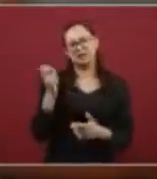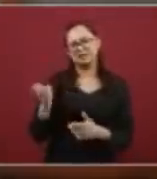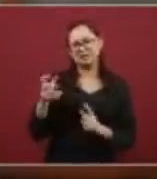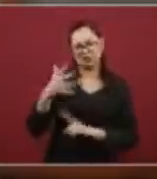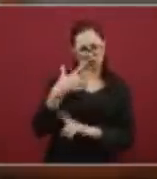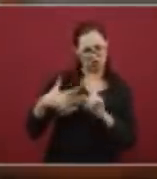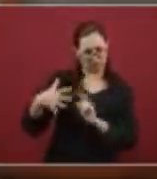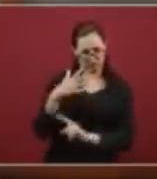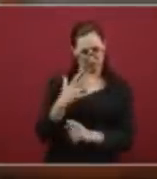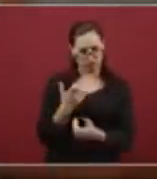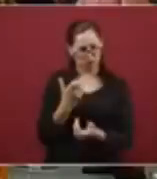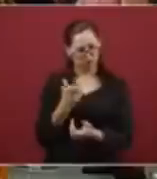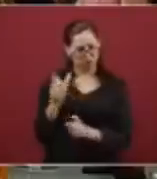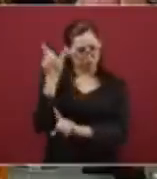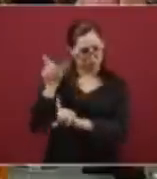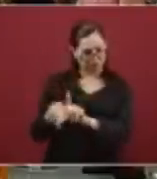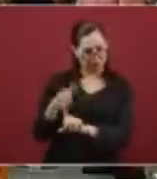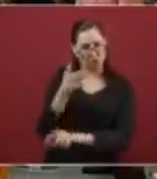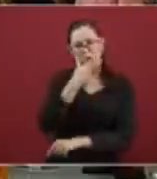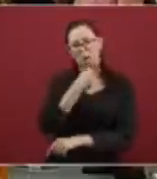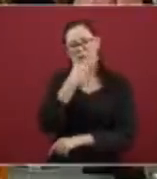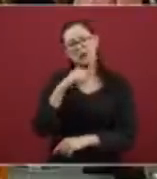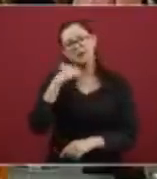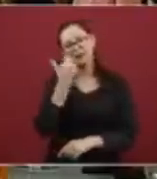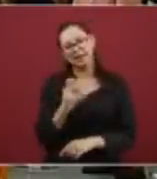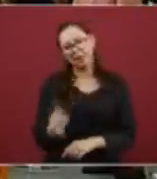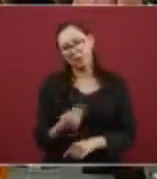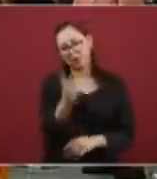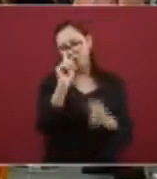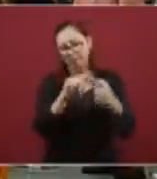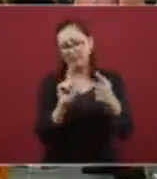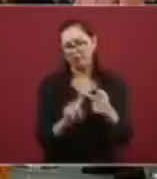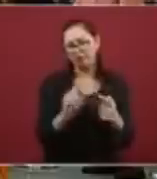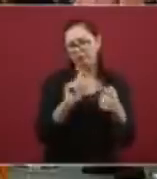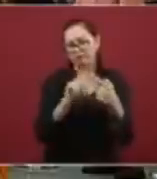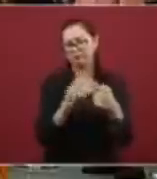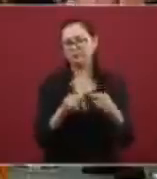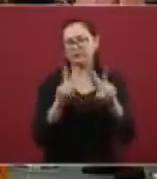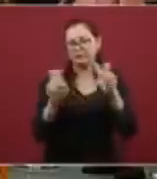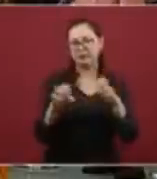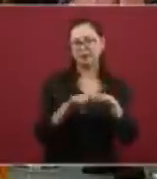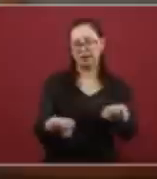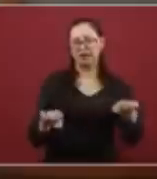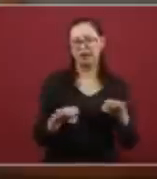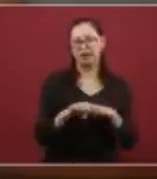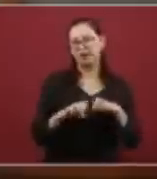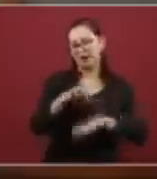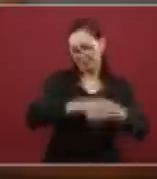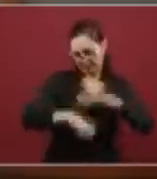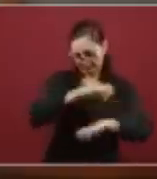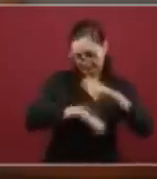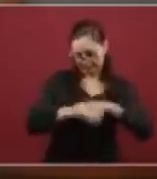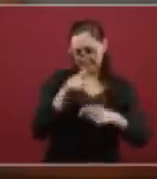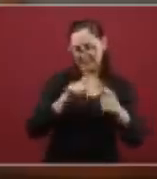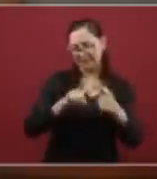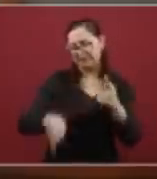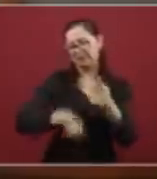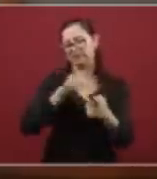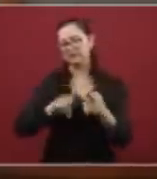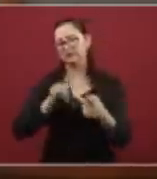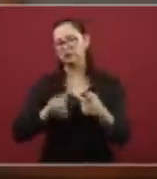en base a él. Una es en cuestión empresarial y la otra humanitaria. La